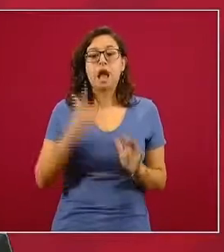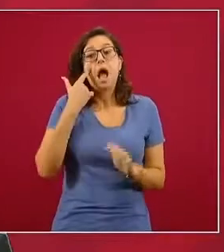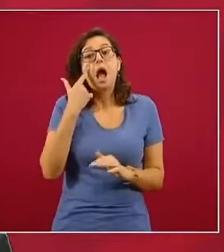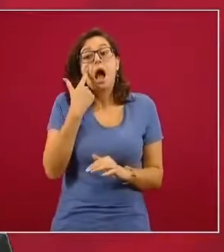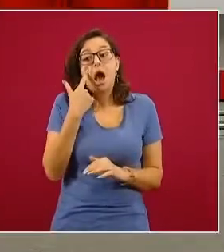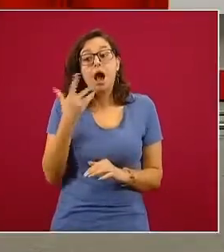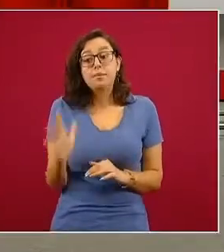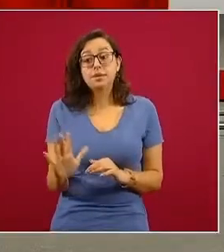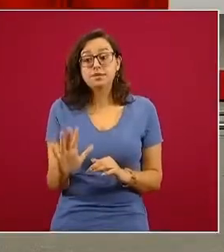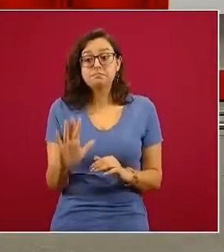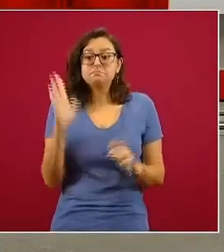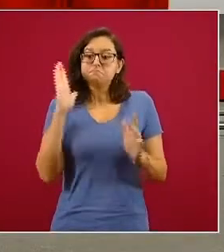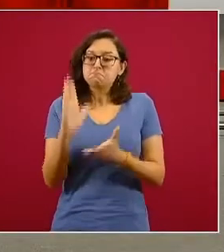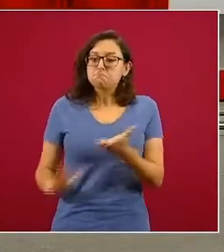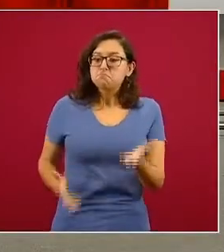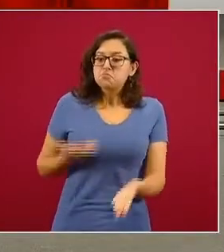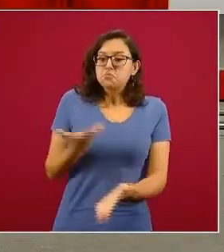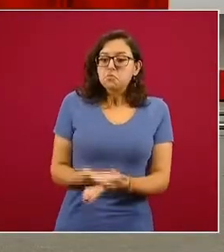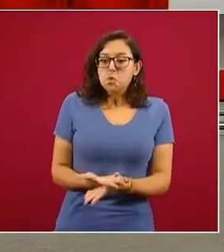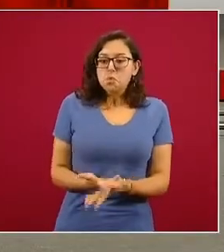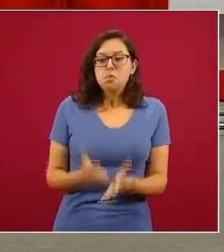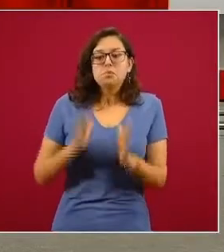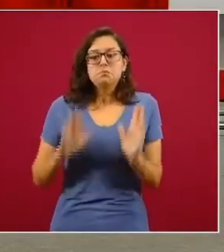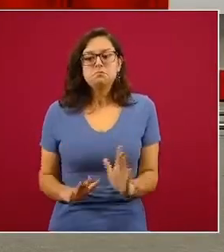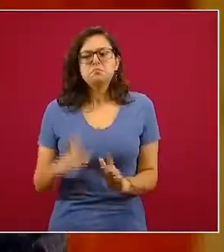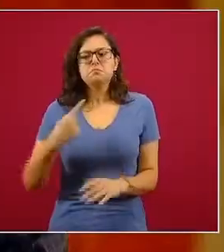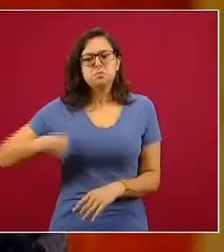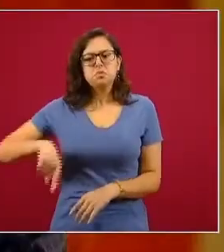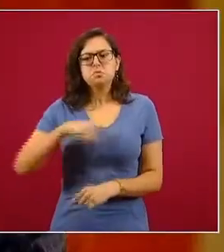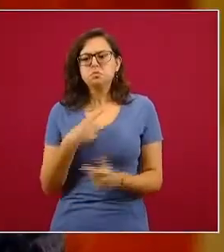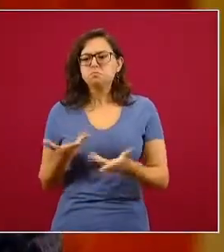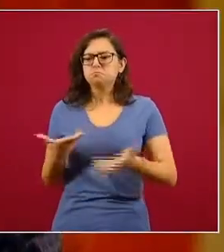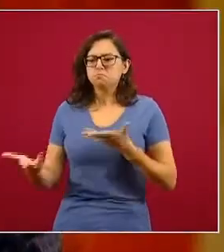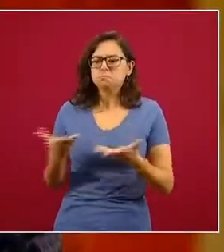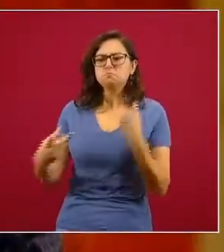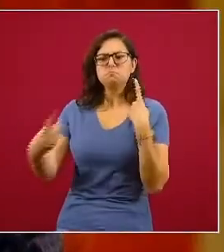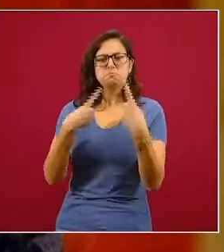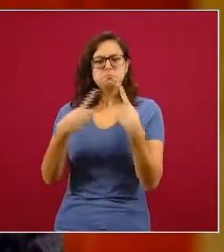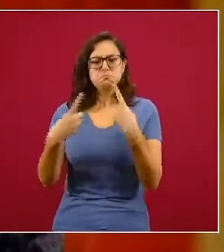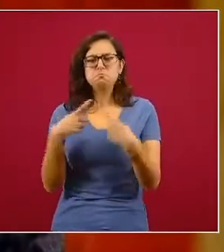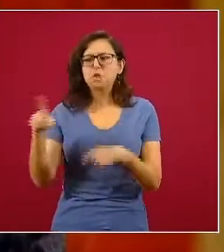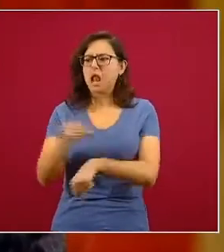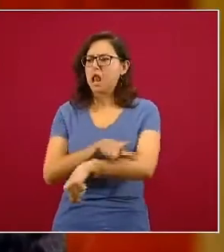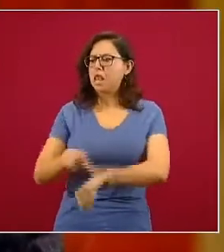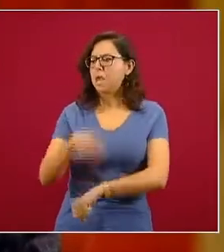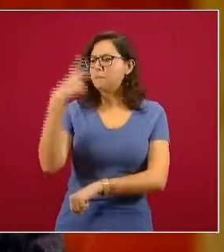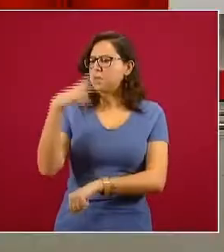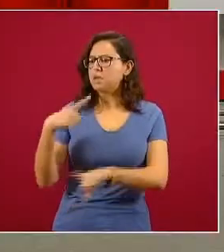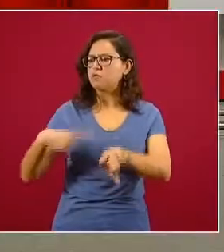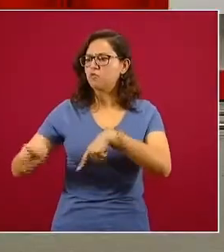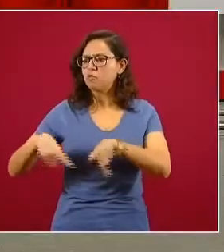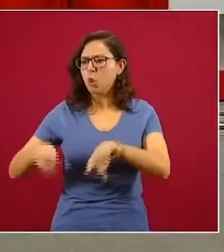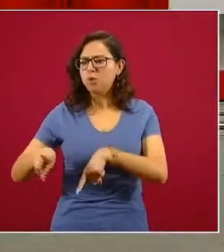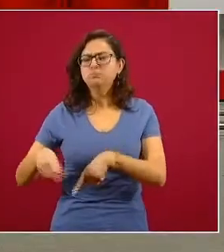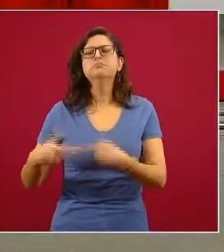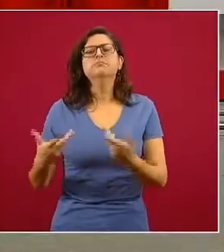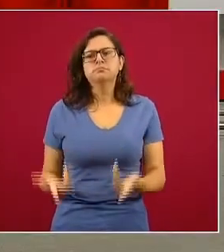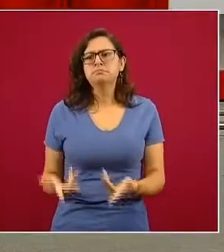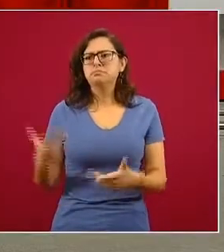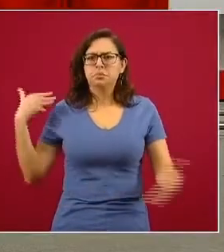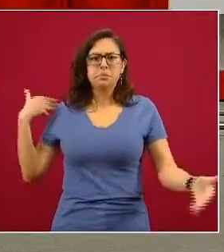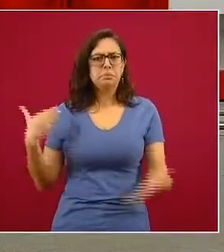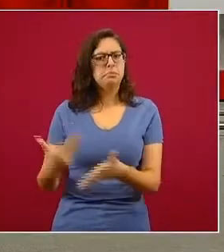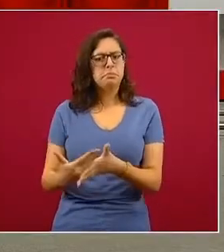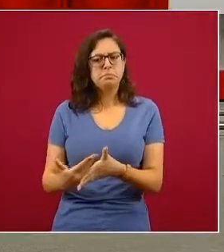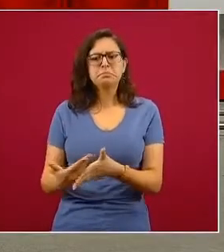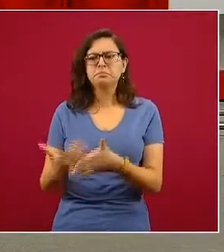ver, escuchemos la propuesta, y hemos tenido, reitero, un diálogo muy fluido con la Liga Mexicana de Fútbol desde el inicio de la epidemia,